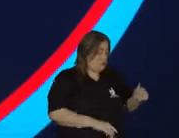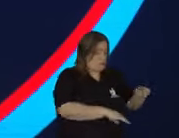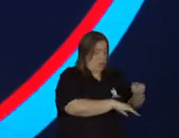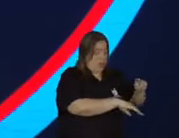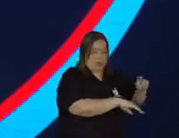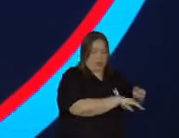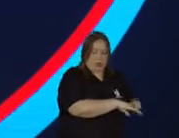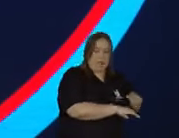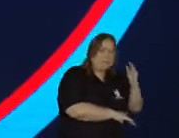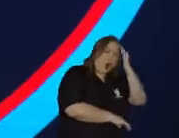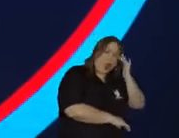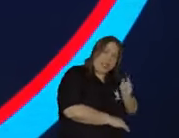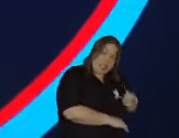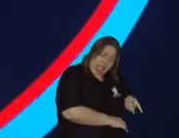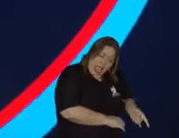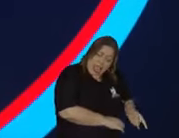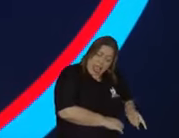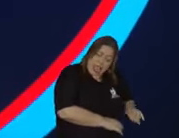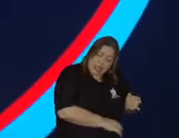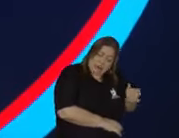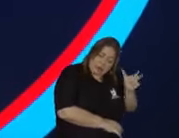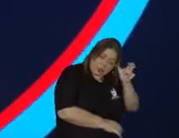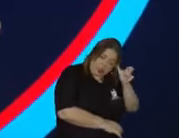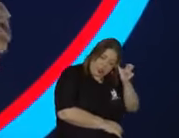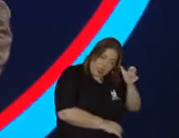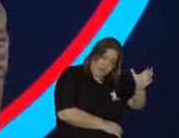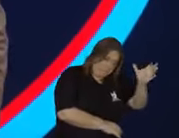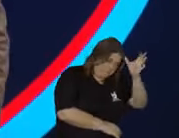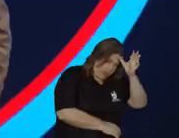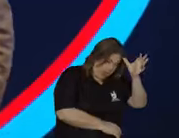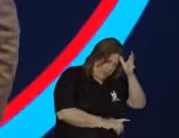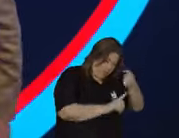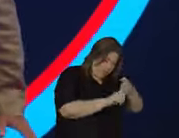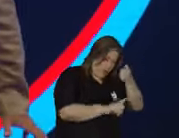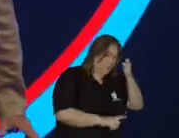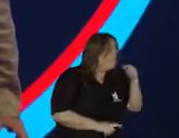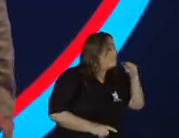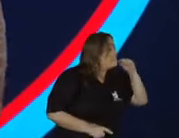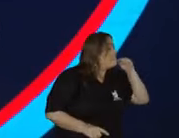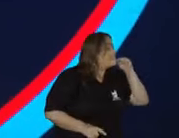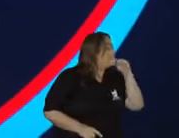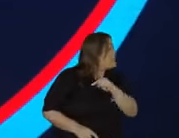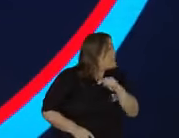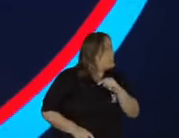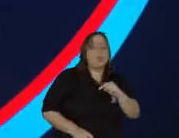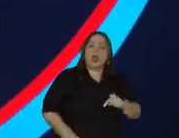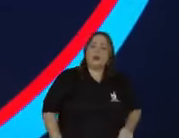es mentiroso, es el padre de la mentira. ¡Wow!